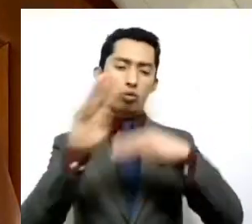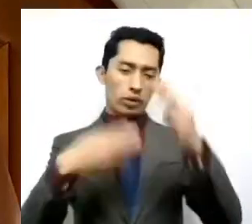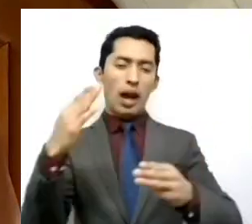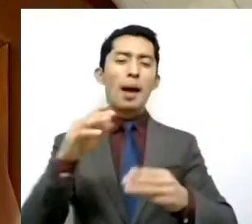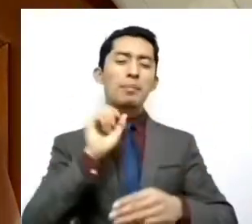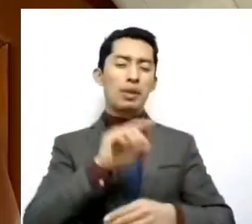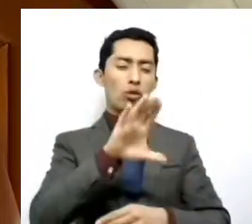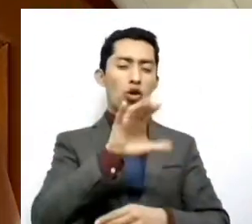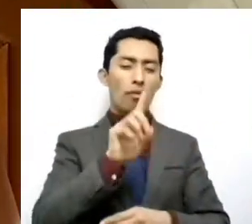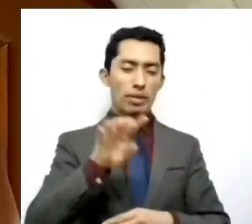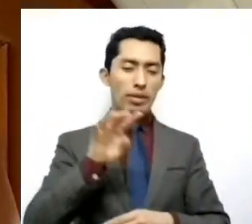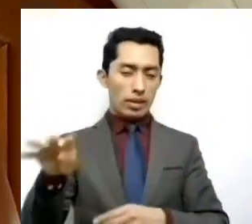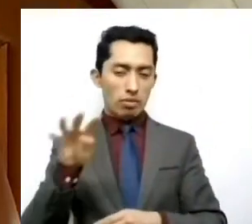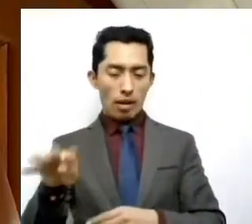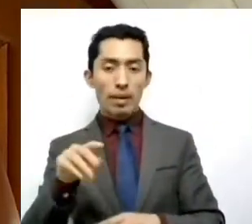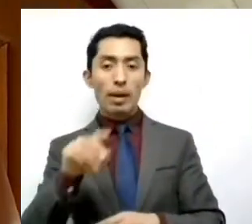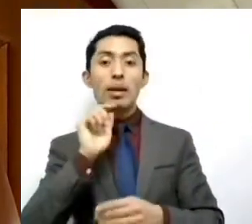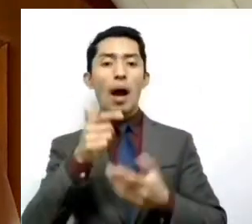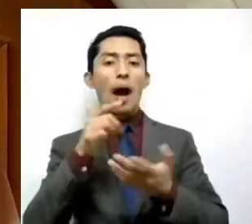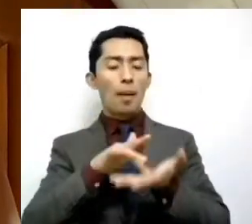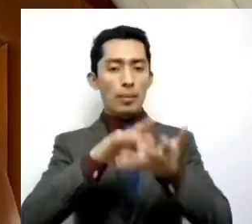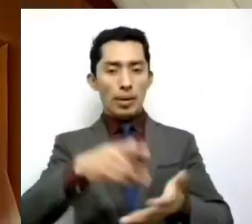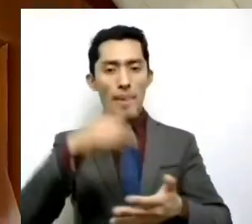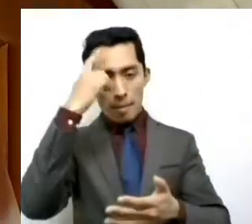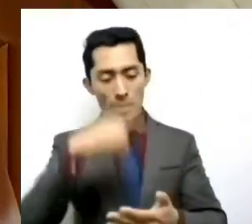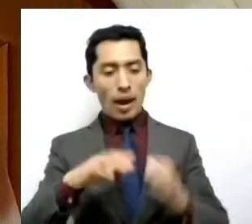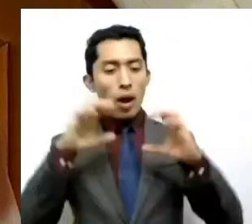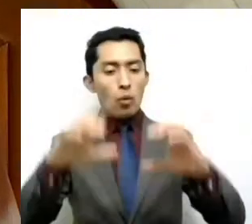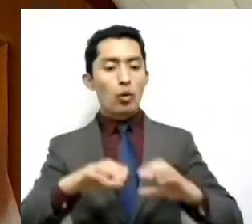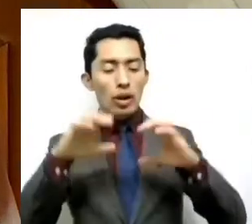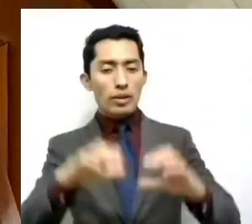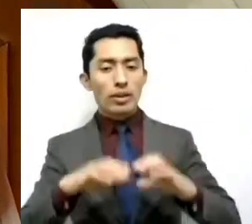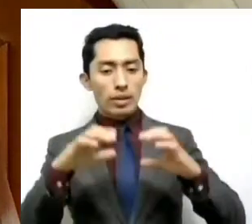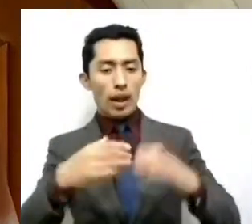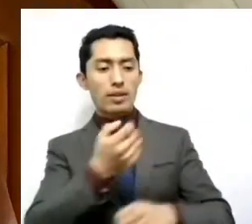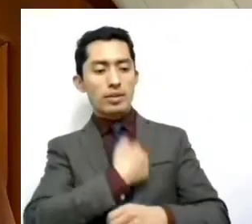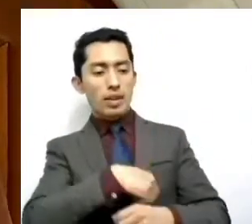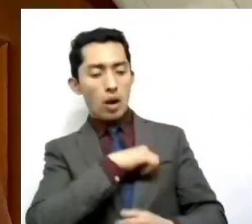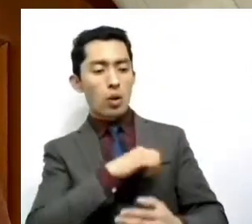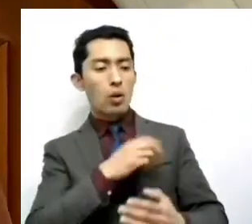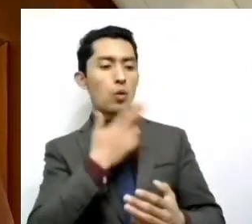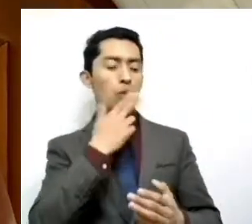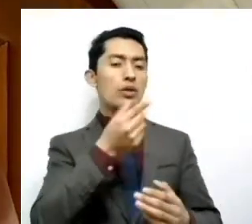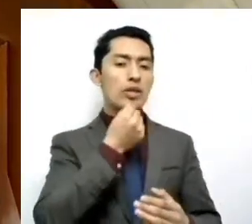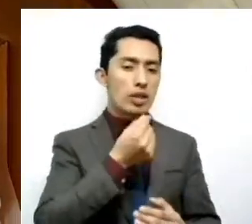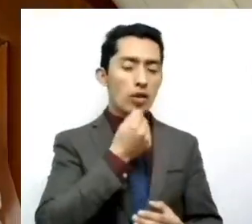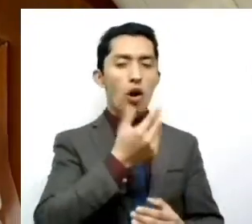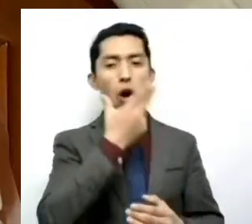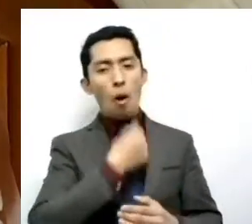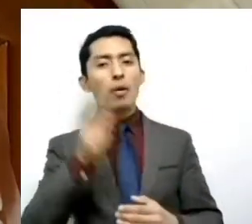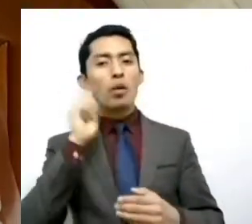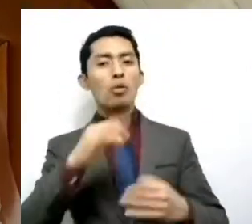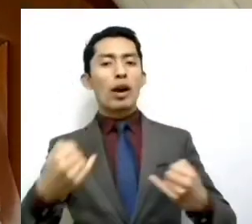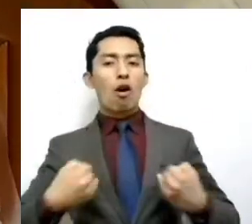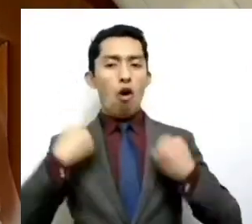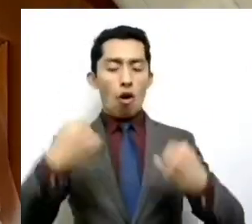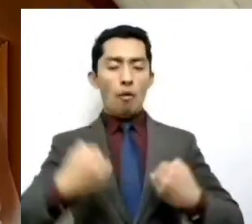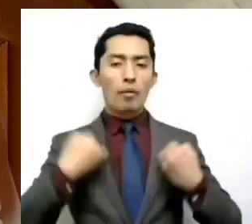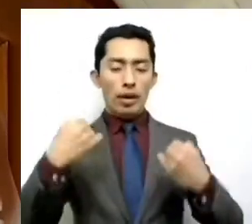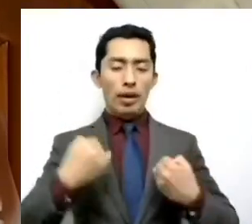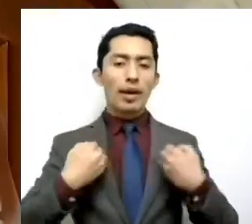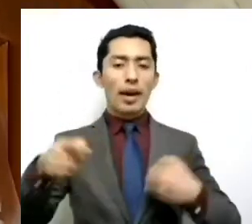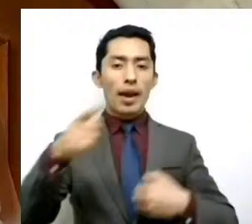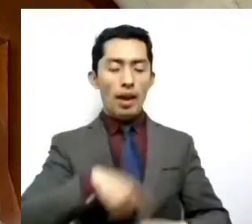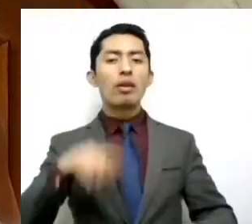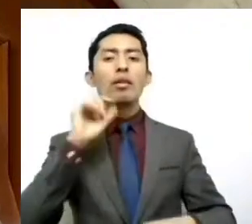con el objetivo de contribuir a preservar la salud de niñas, niños, adolescentes y jóvenes, así como